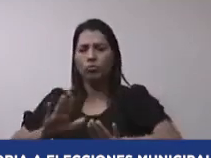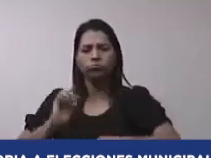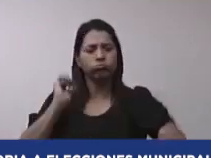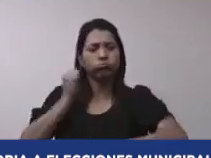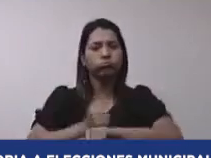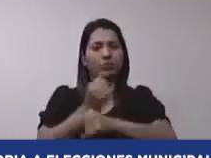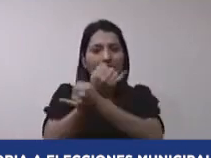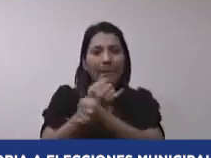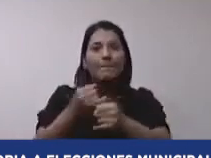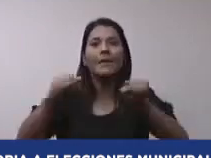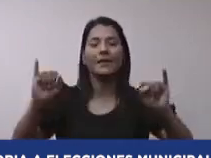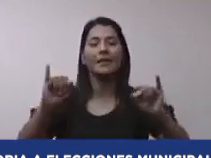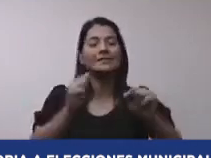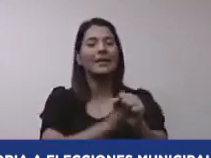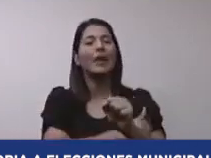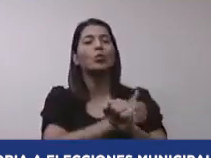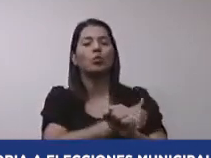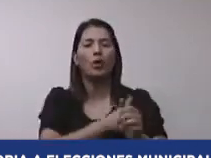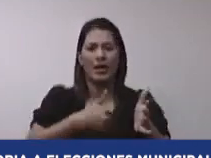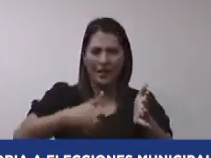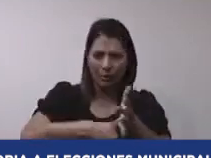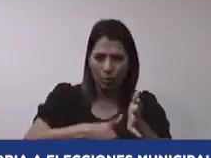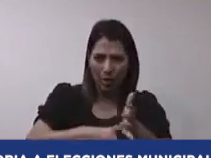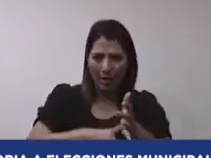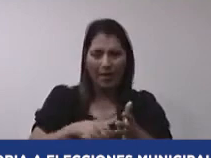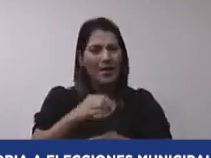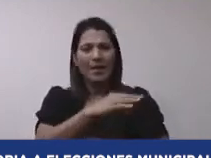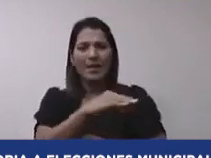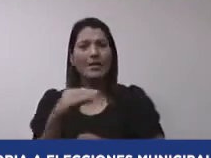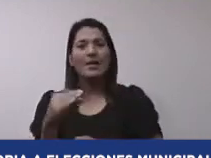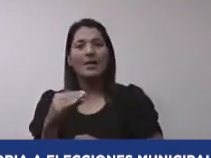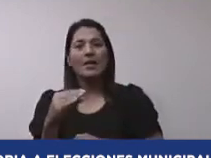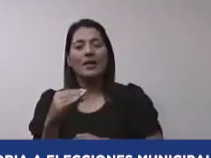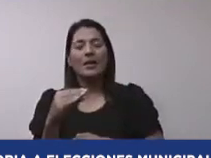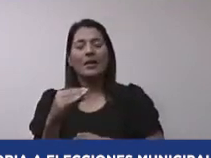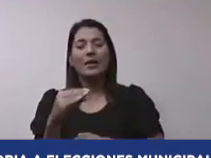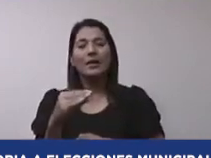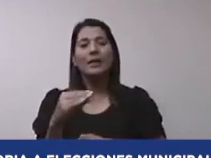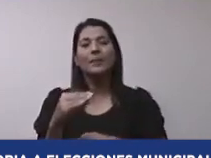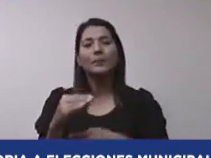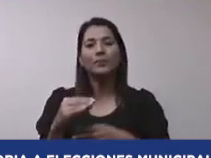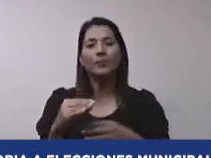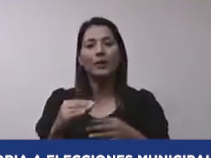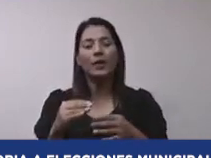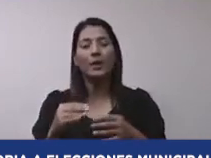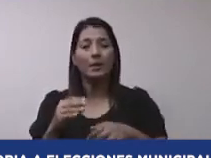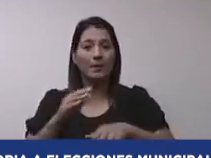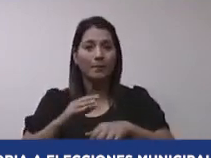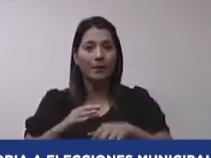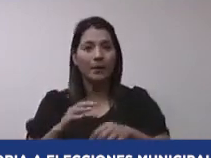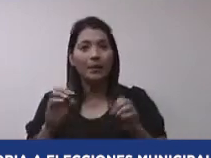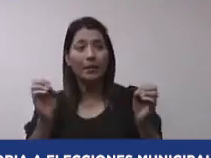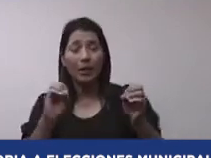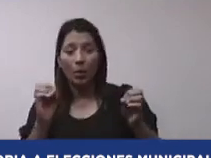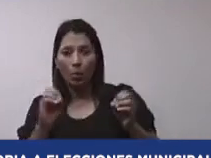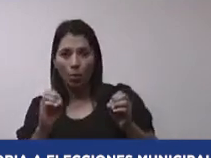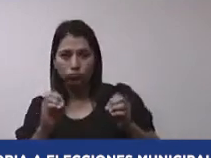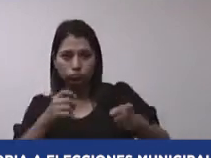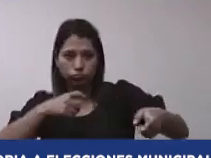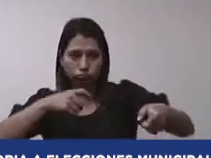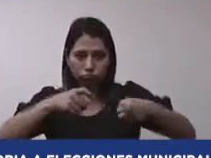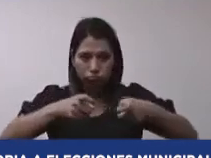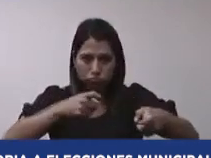electoral y proscribiendo cualquier tipo de injerencia gubernamental en los procesos electorales,